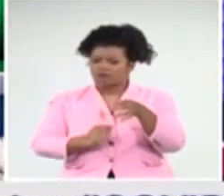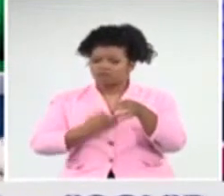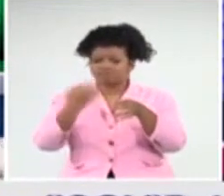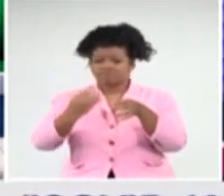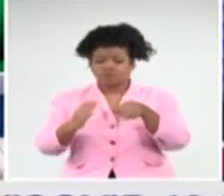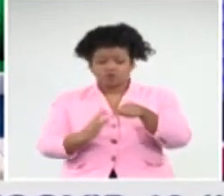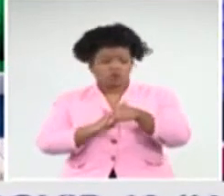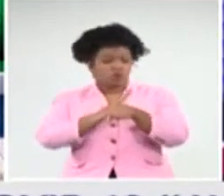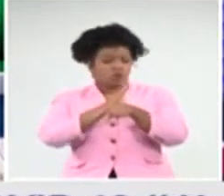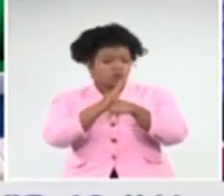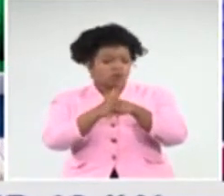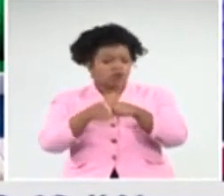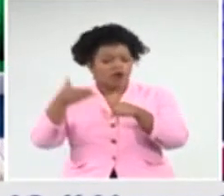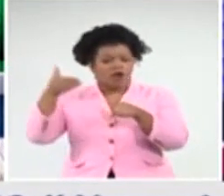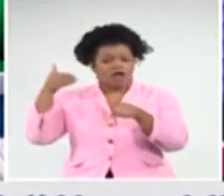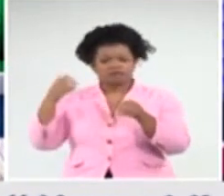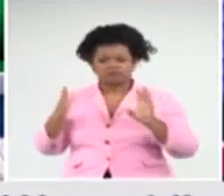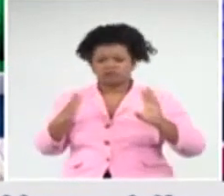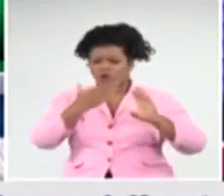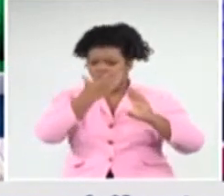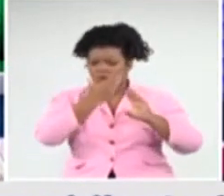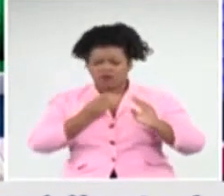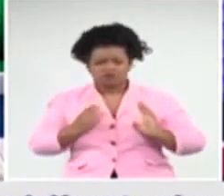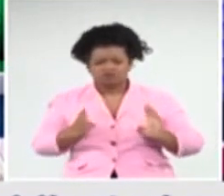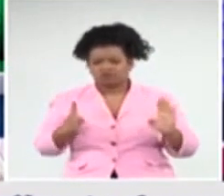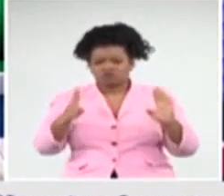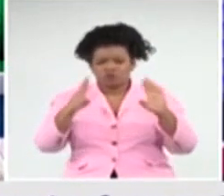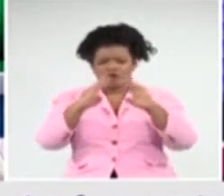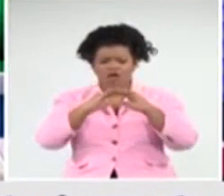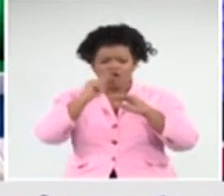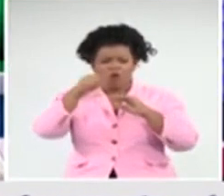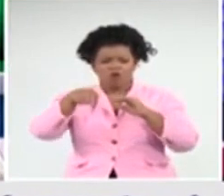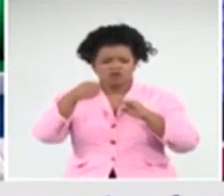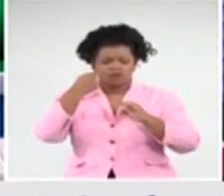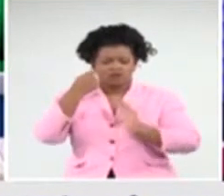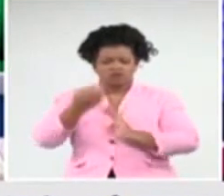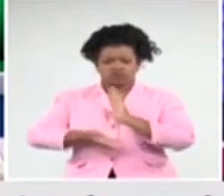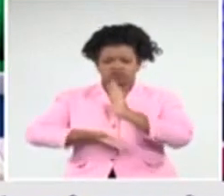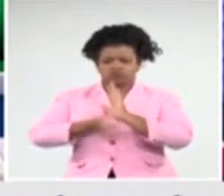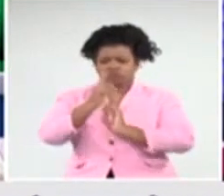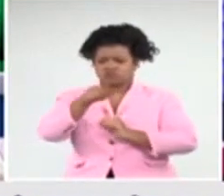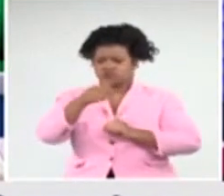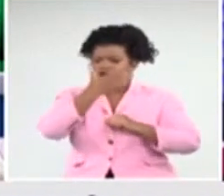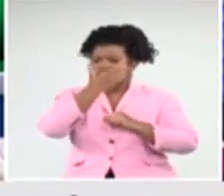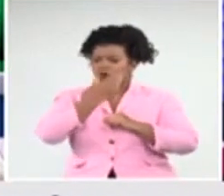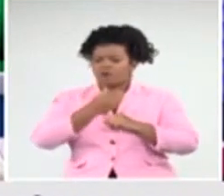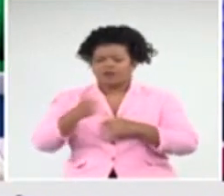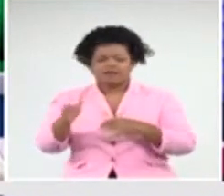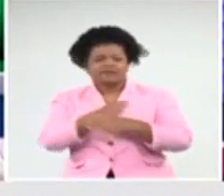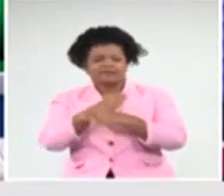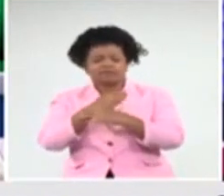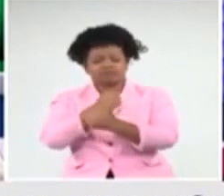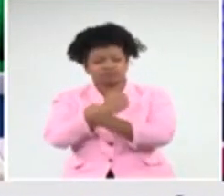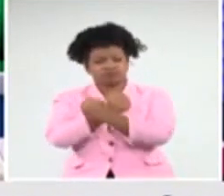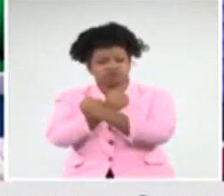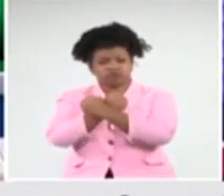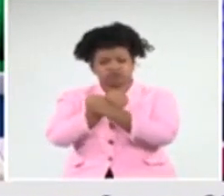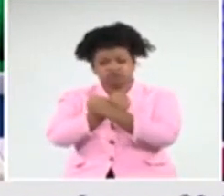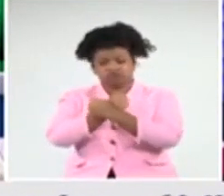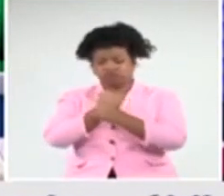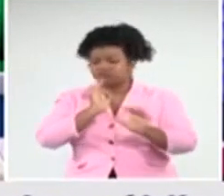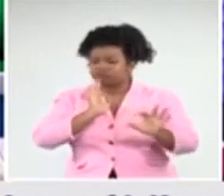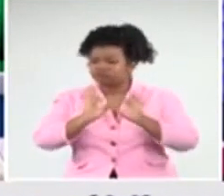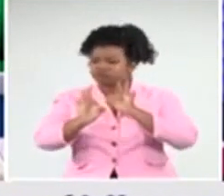teníamos anteriormente, y lo que evidencia es el riesgo que tiene